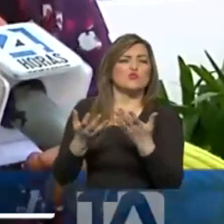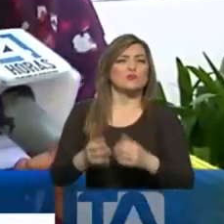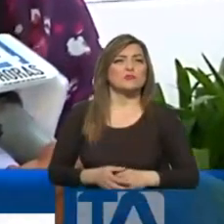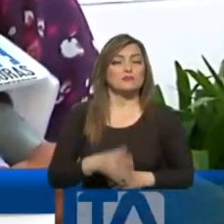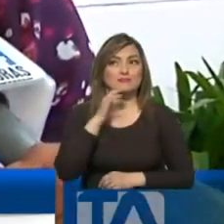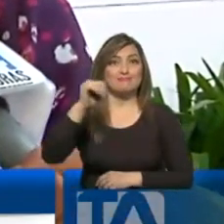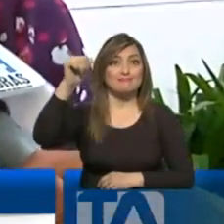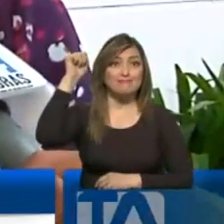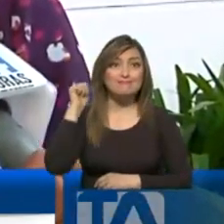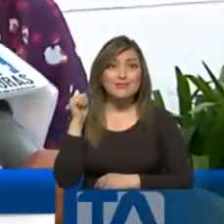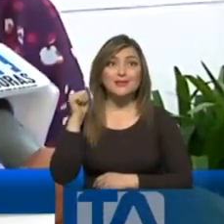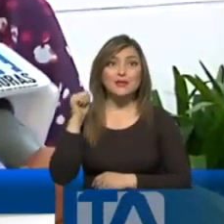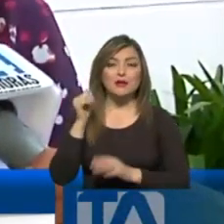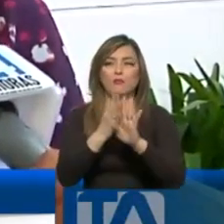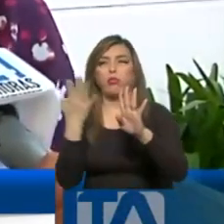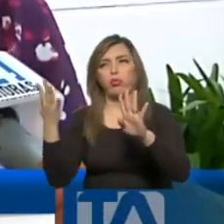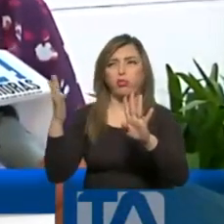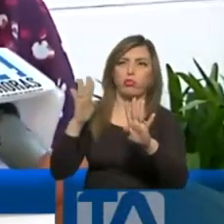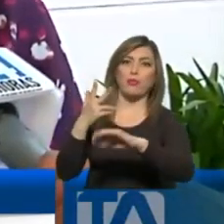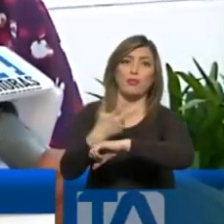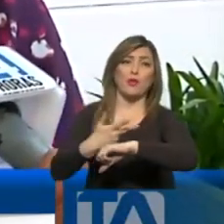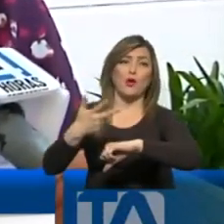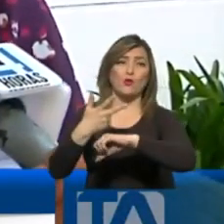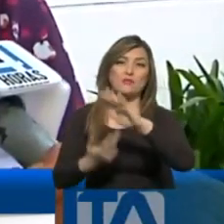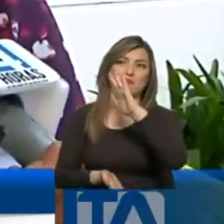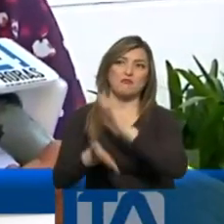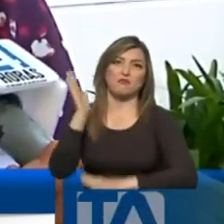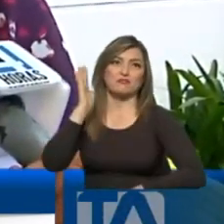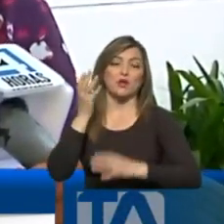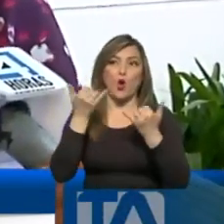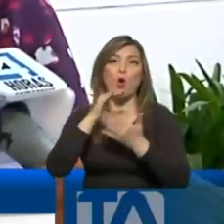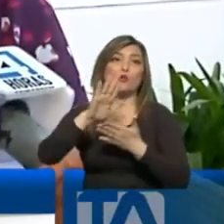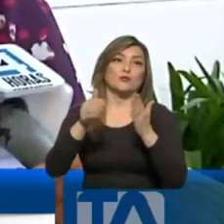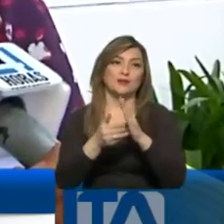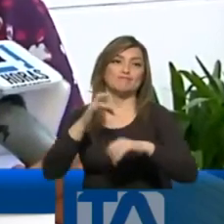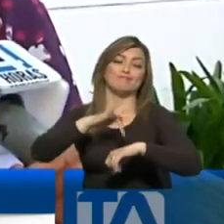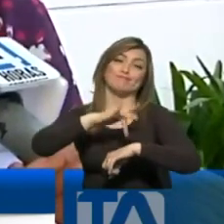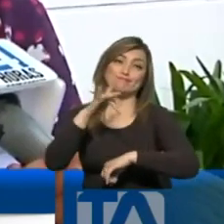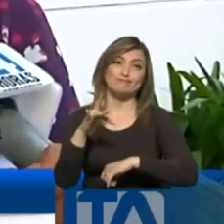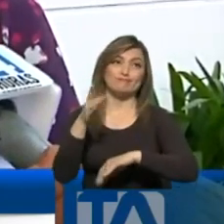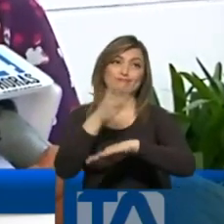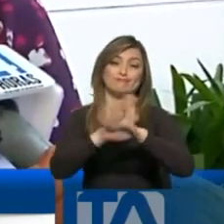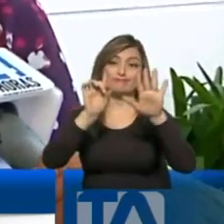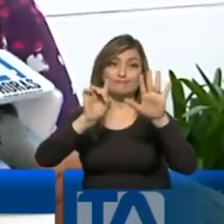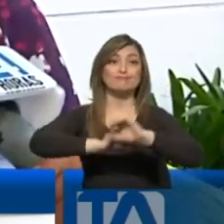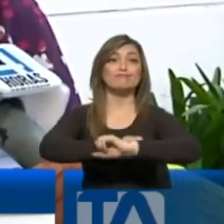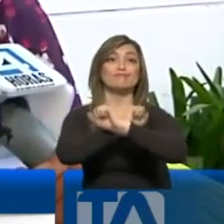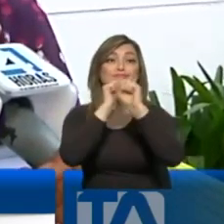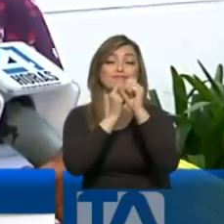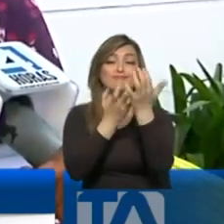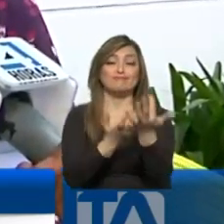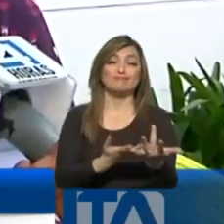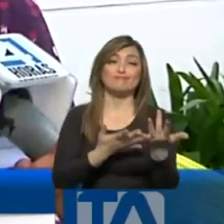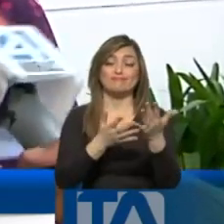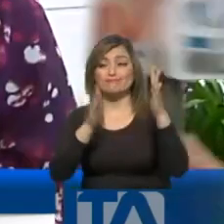estuve ayer, pero ayer fue una cola como de más de 3 horas y tuve que irme. Entonces hoy día regresé, estoy desde antes de las 6 de la mañana esperando